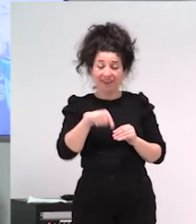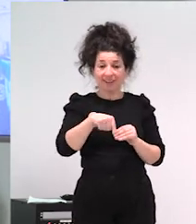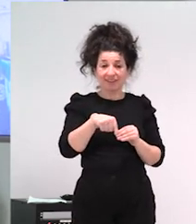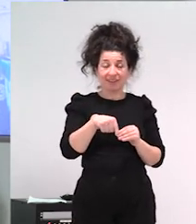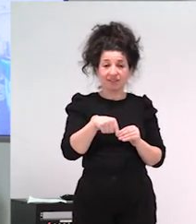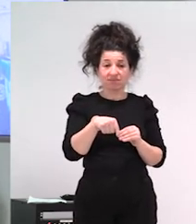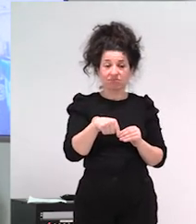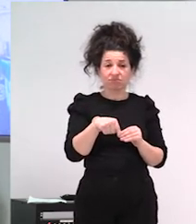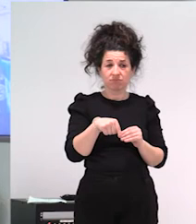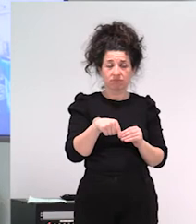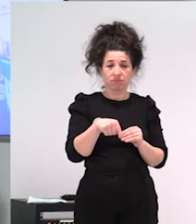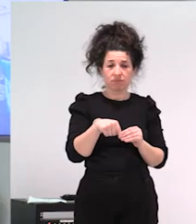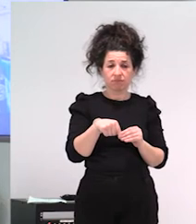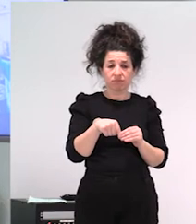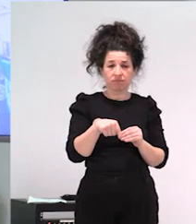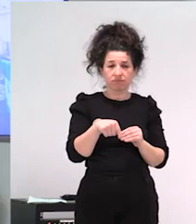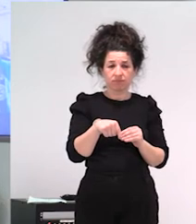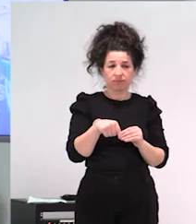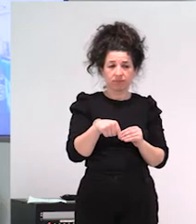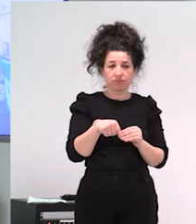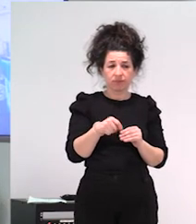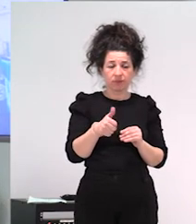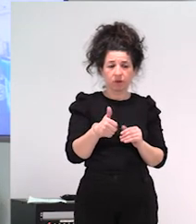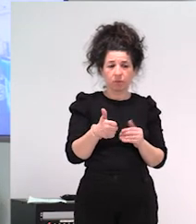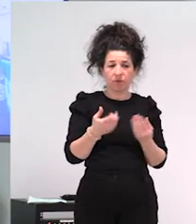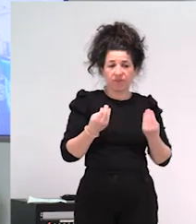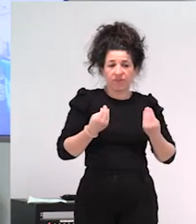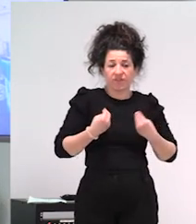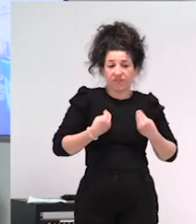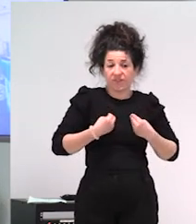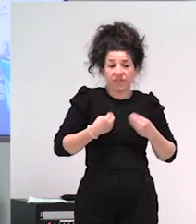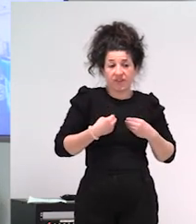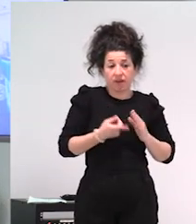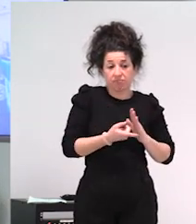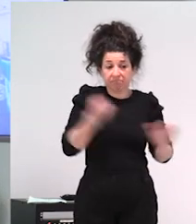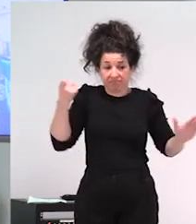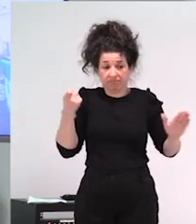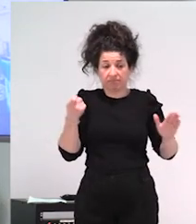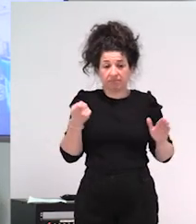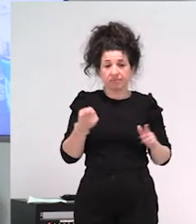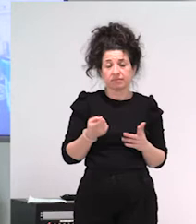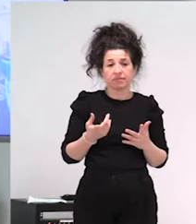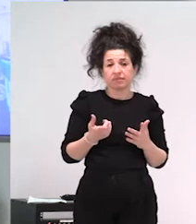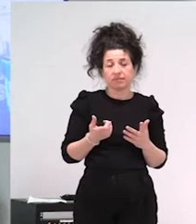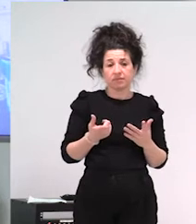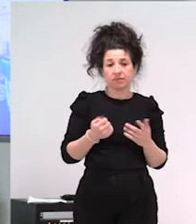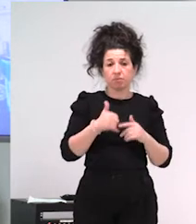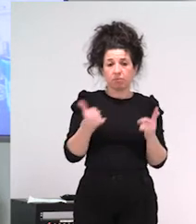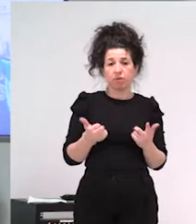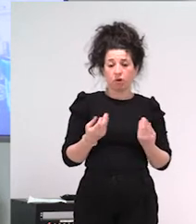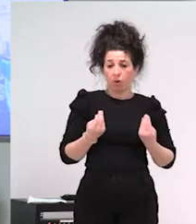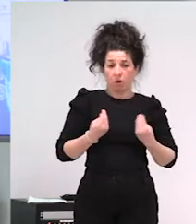pertinencia a tener una finitud de la vida. Es decir, ha desacoplado y se ha consolidado a espaldas de la